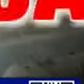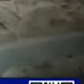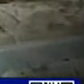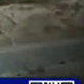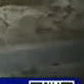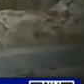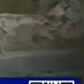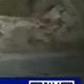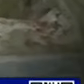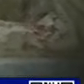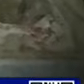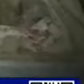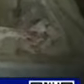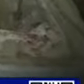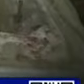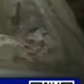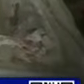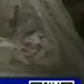¿Usted qué festejará?